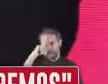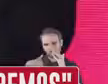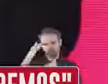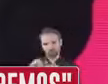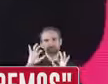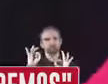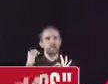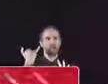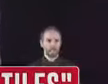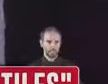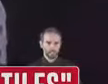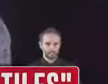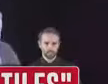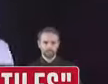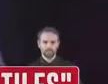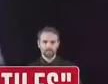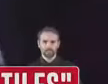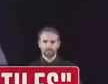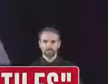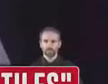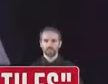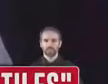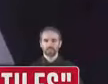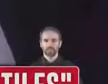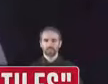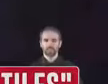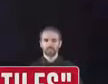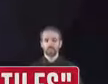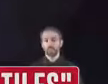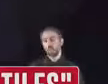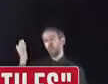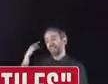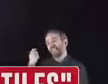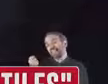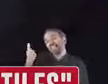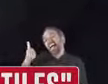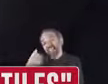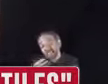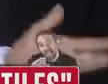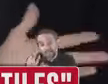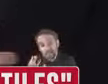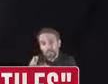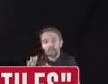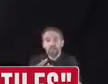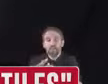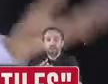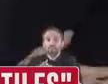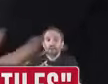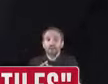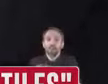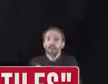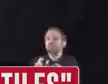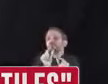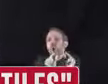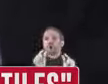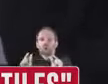lo había dejado prácticamente terminados pero que faltaba un 5 en 1 un día es